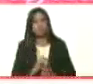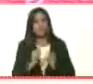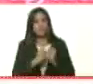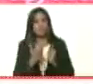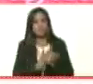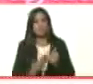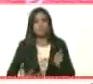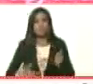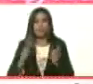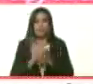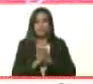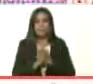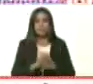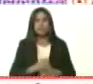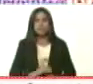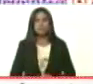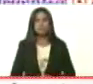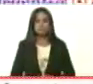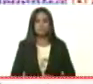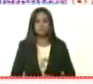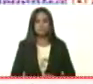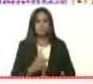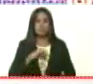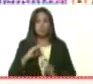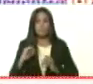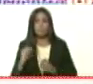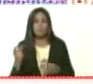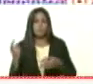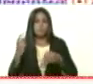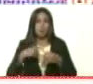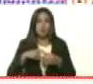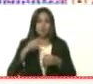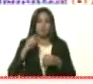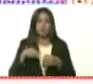vicepresidenta compañera, a esa instancia